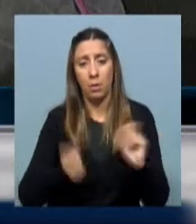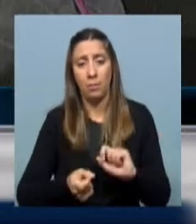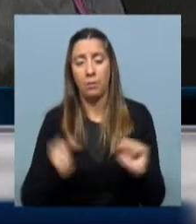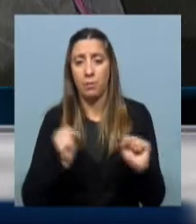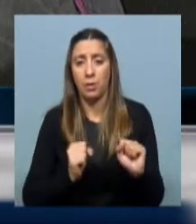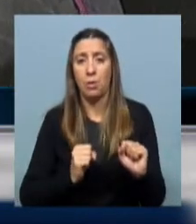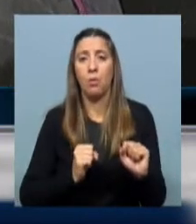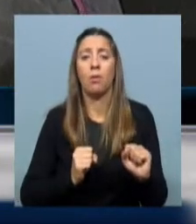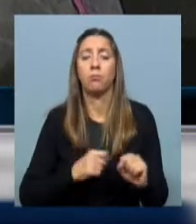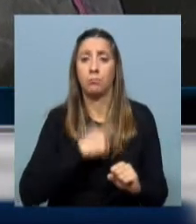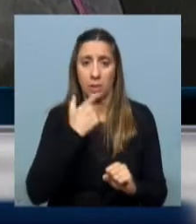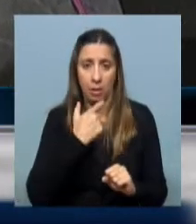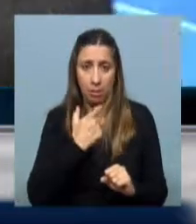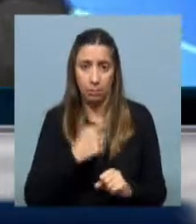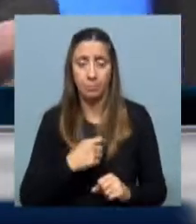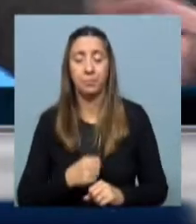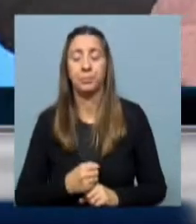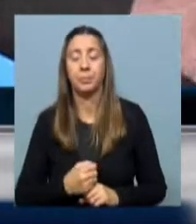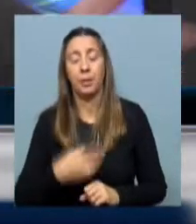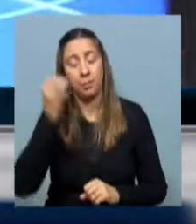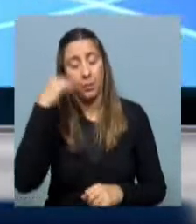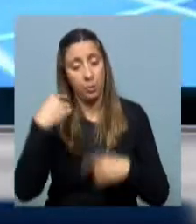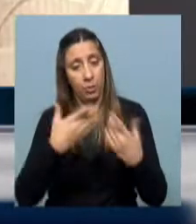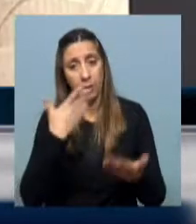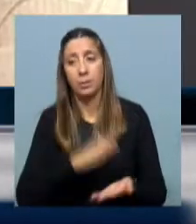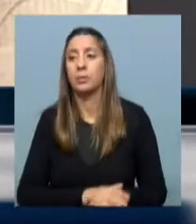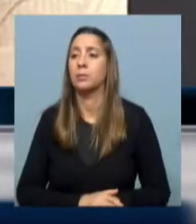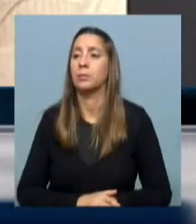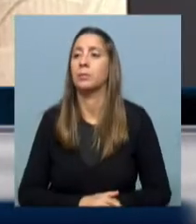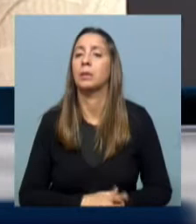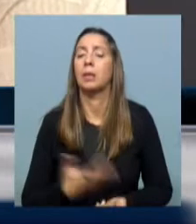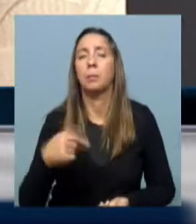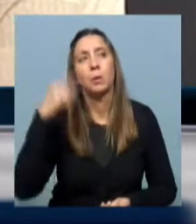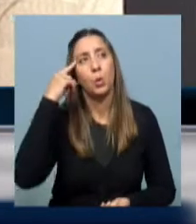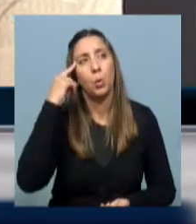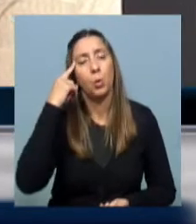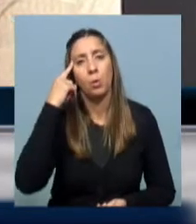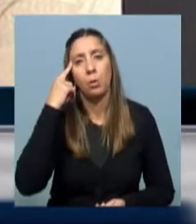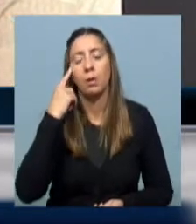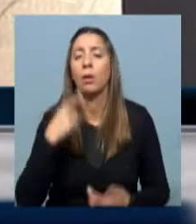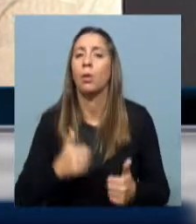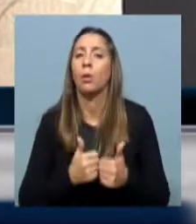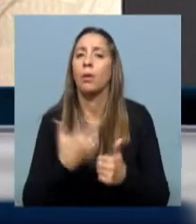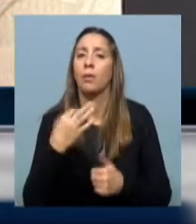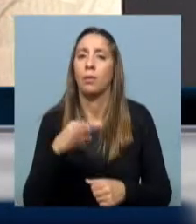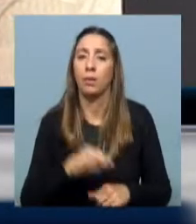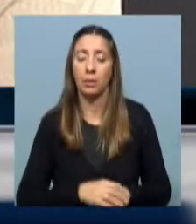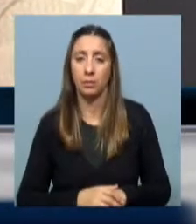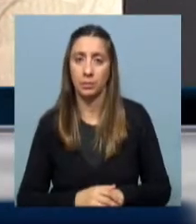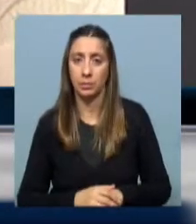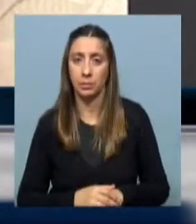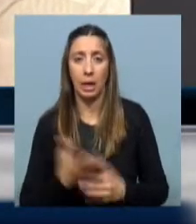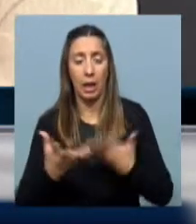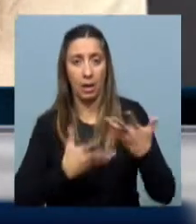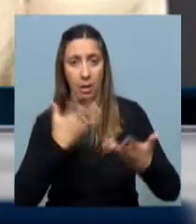más. Bien, Alagia, perdón que la interrumpí, estaba hablando hoy. No, no. Diga, sí, quería aportar creo más que hoy habría que verificarlo, pero que en el incendio